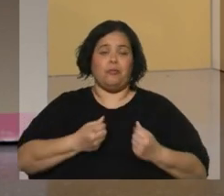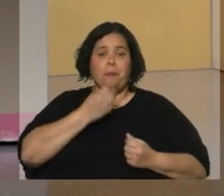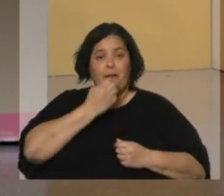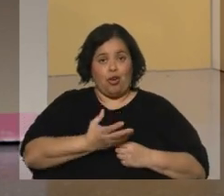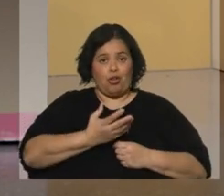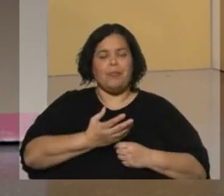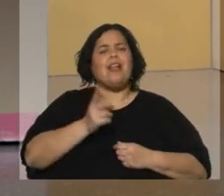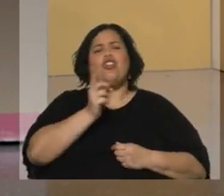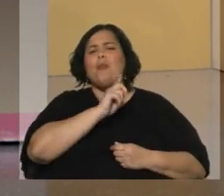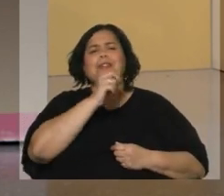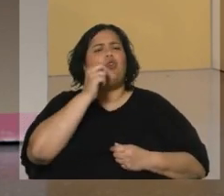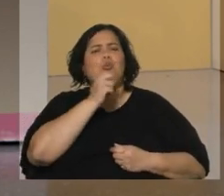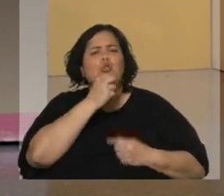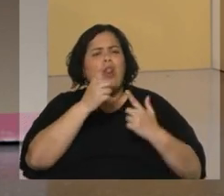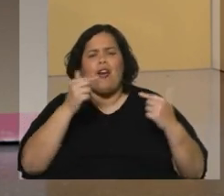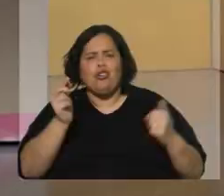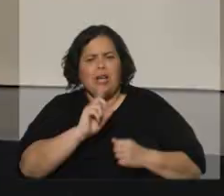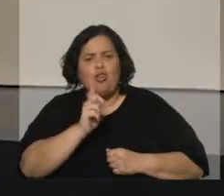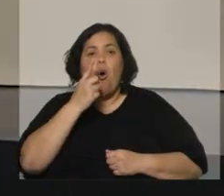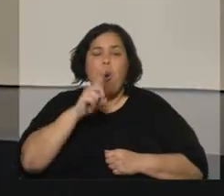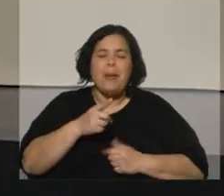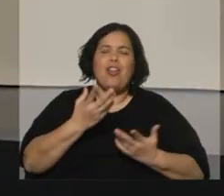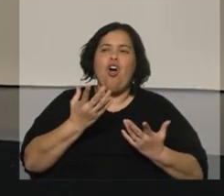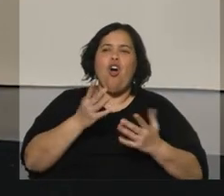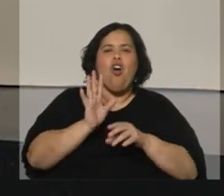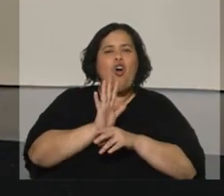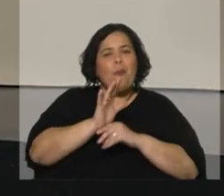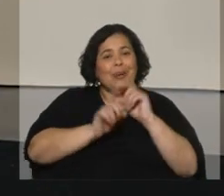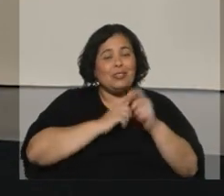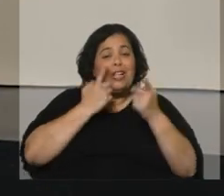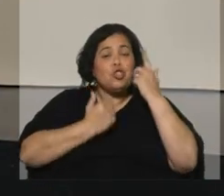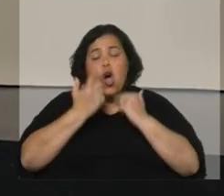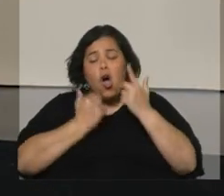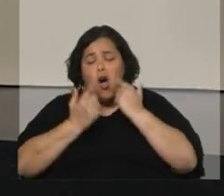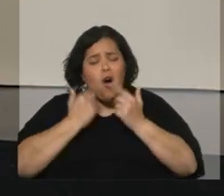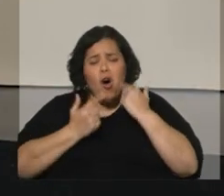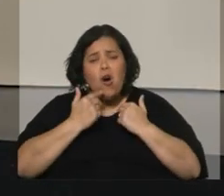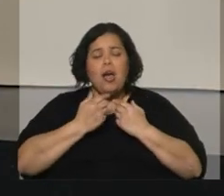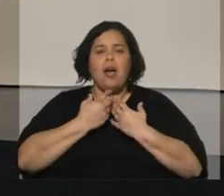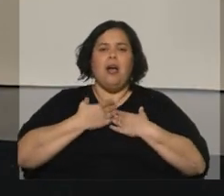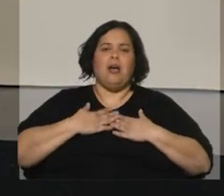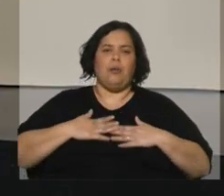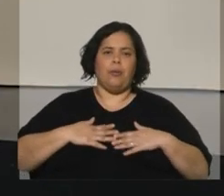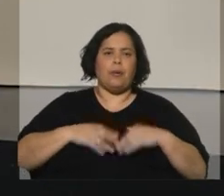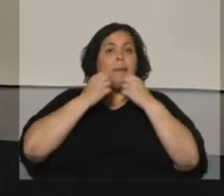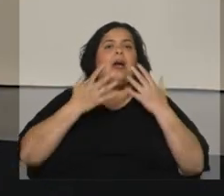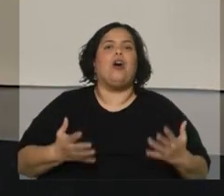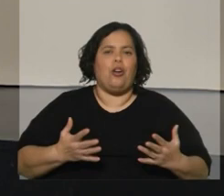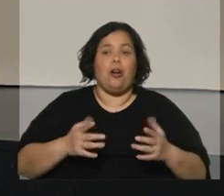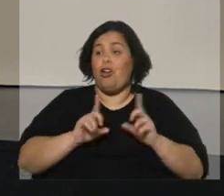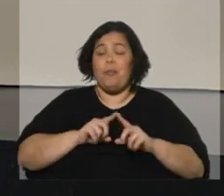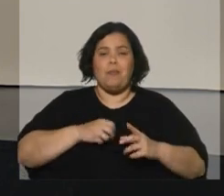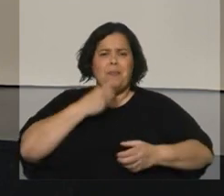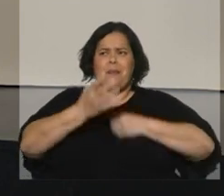sí funciona como un bálsamo por momentos el comer llanto si expulsás exactamente energías negativas que tenés adentro